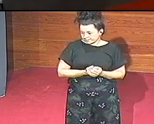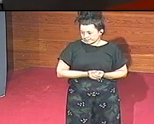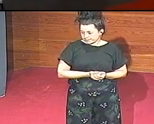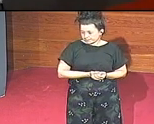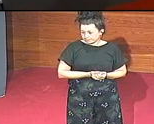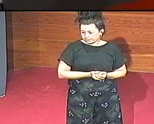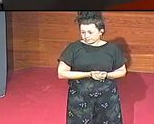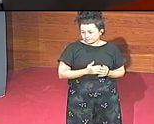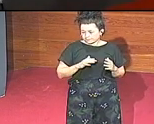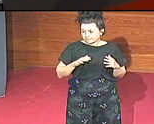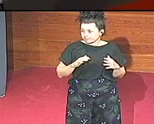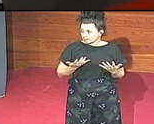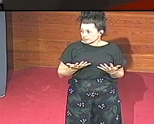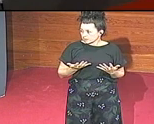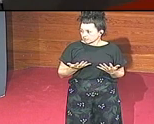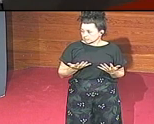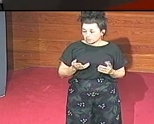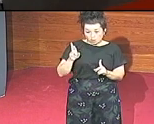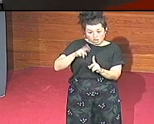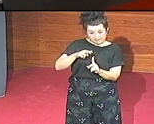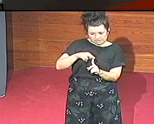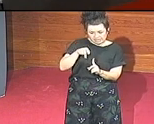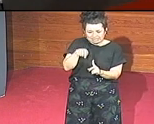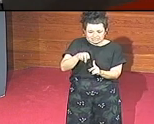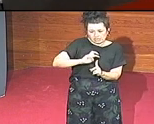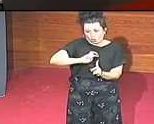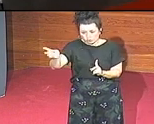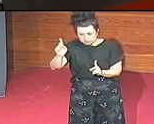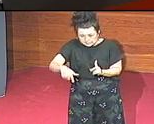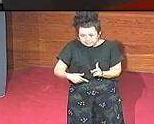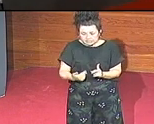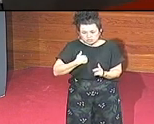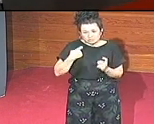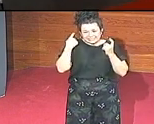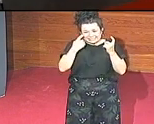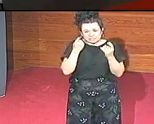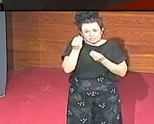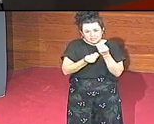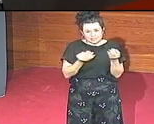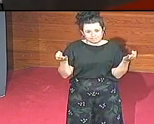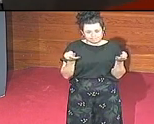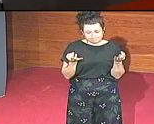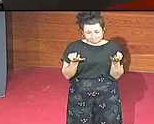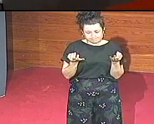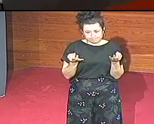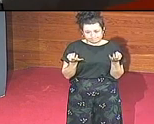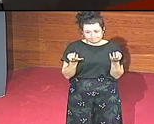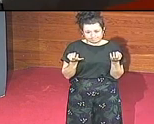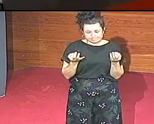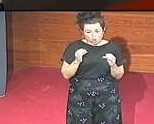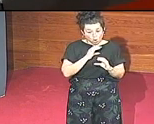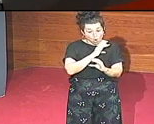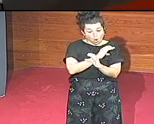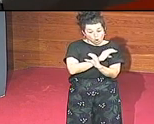entonces con esa referencia y con otras muchas yo lo que trato de hacer también es aplicar el cómic